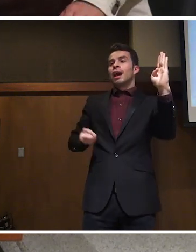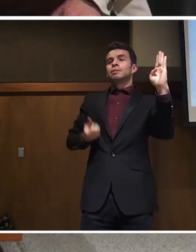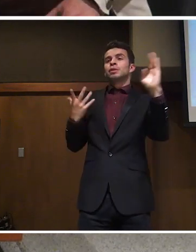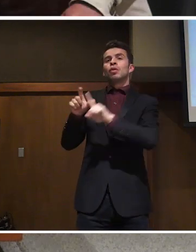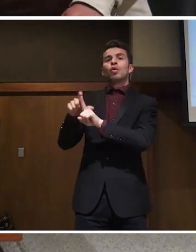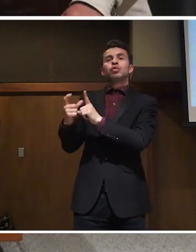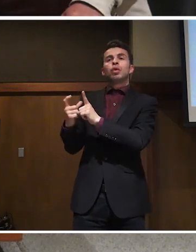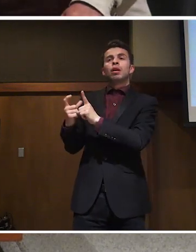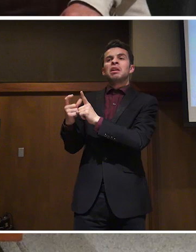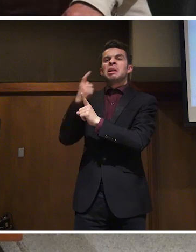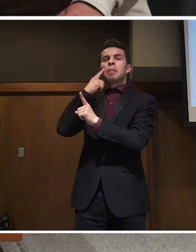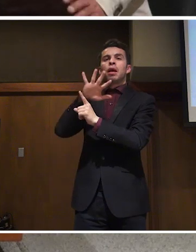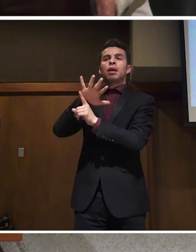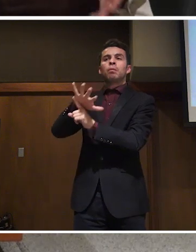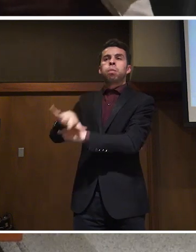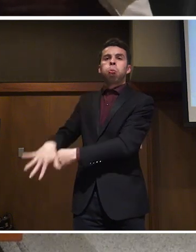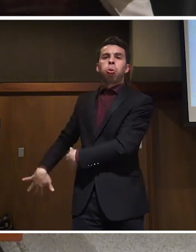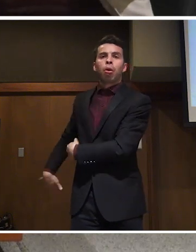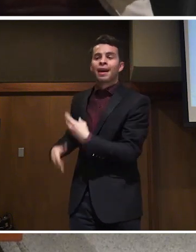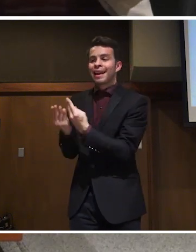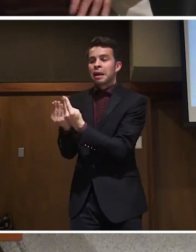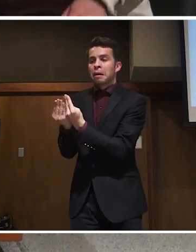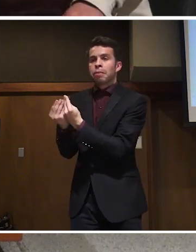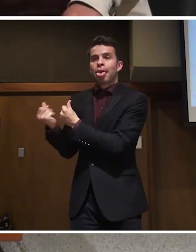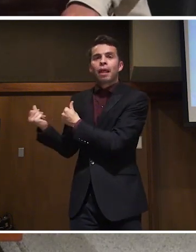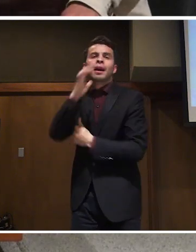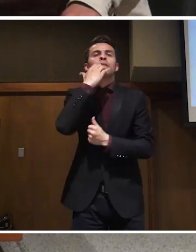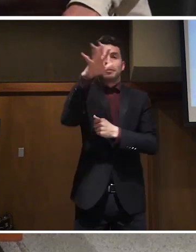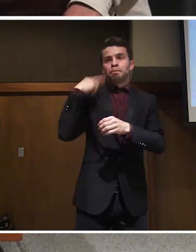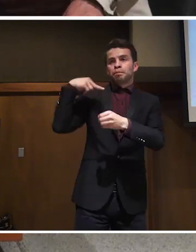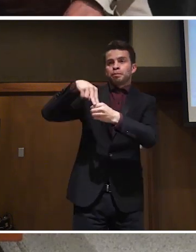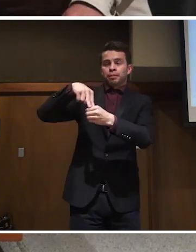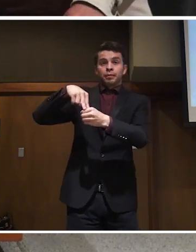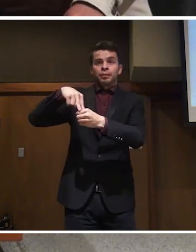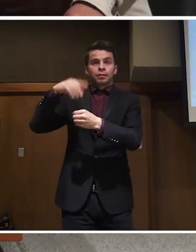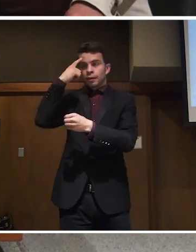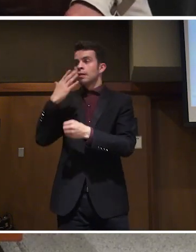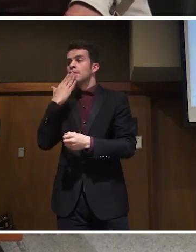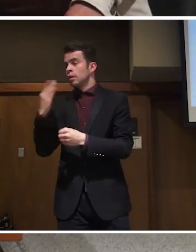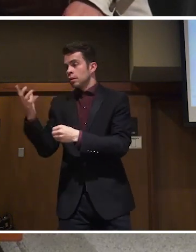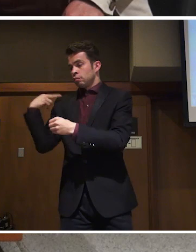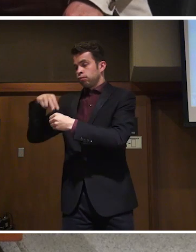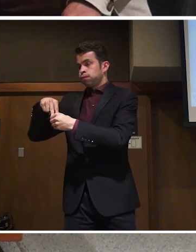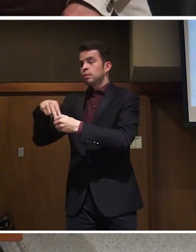ejemplo, indígenas. O sea, para todo el mundo es claro que, por